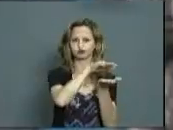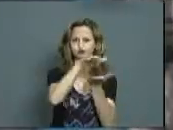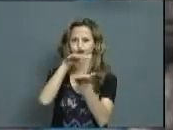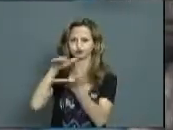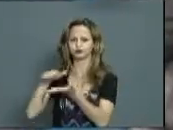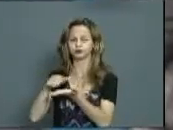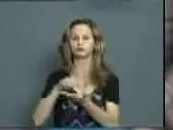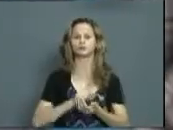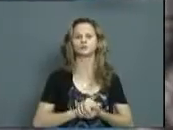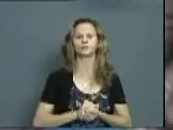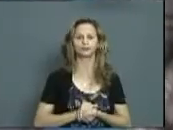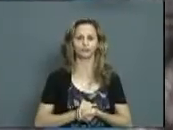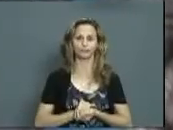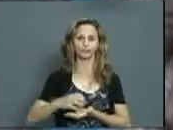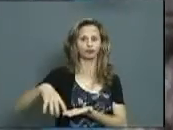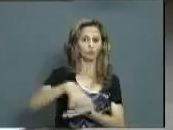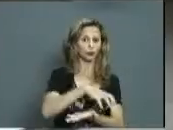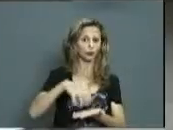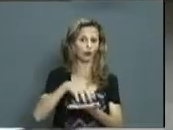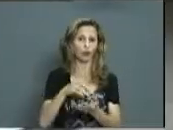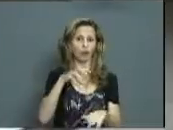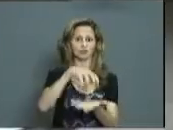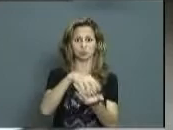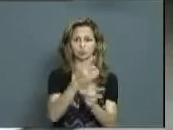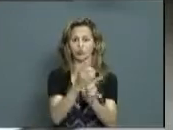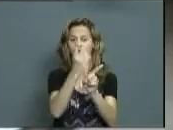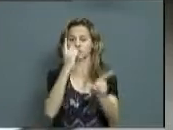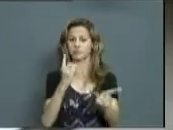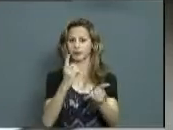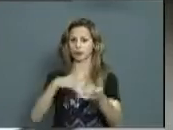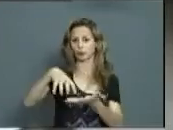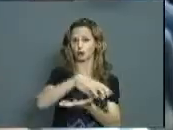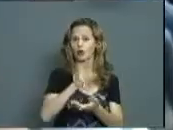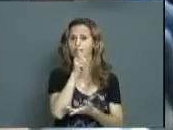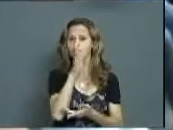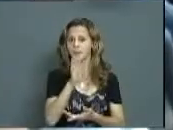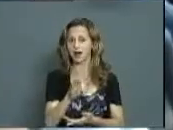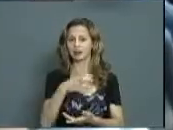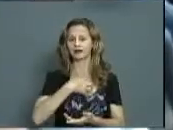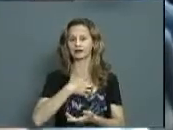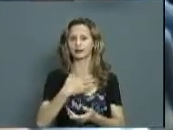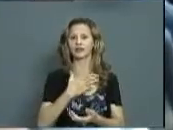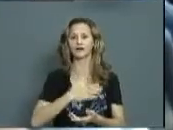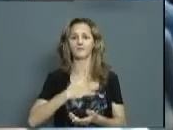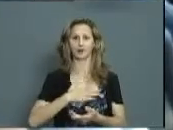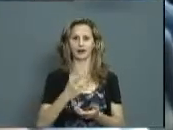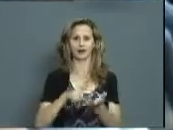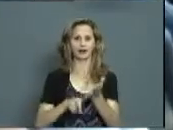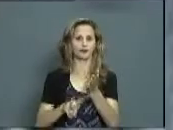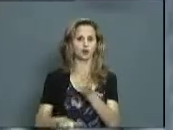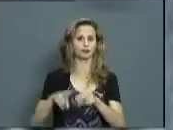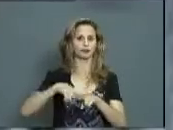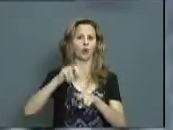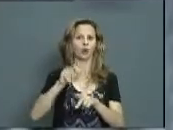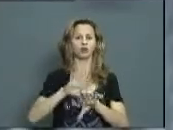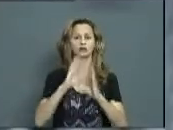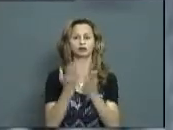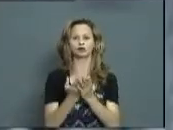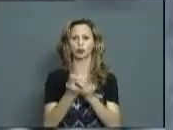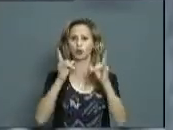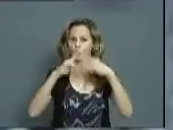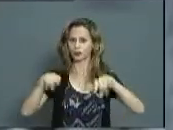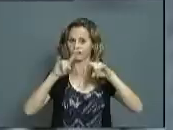varias instituciones y un centro de aislamiento en la capital arqueológica de Cuba, le esperaban en la ciudad cabecera los jóvenes de la Universidad de